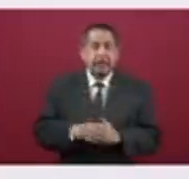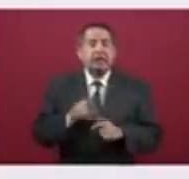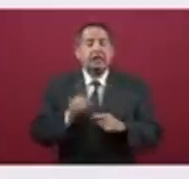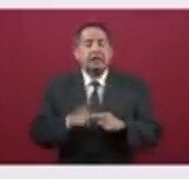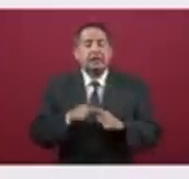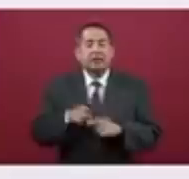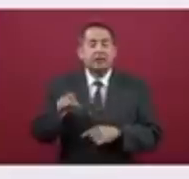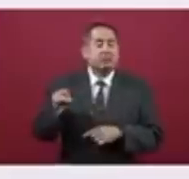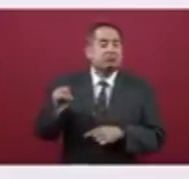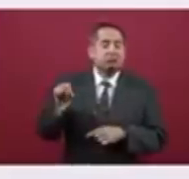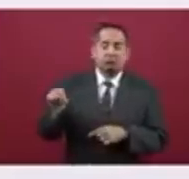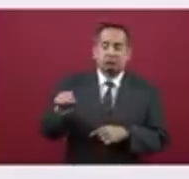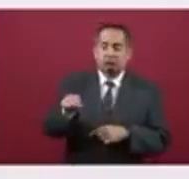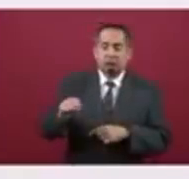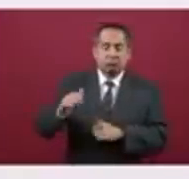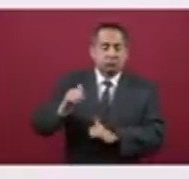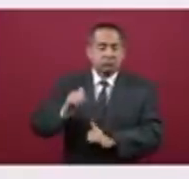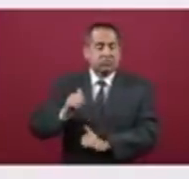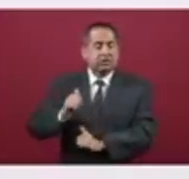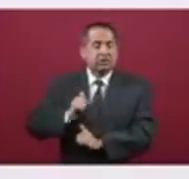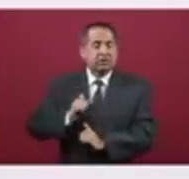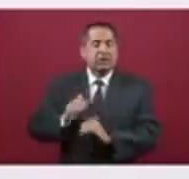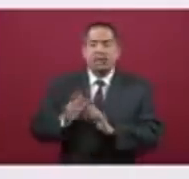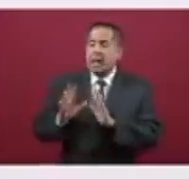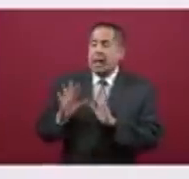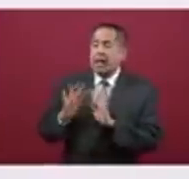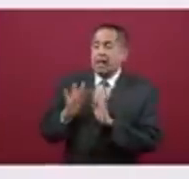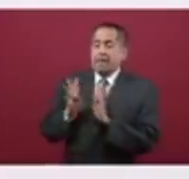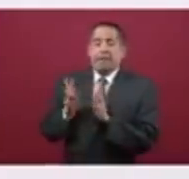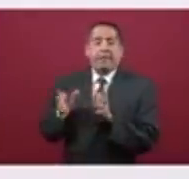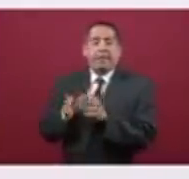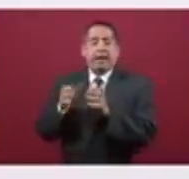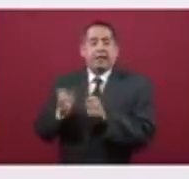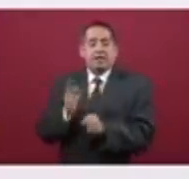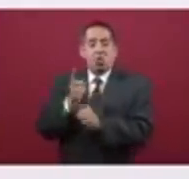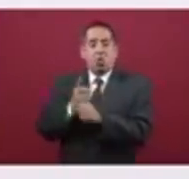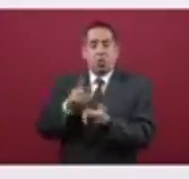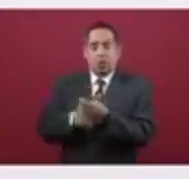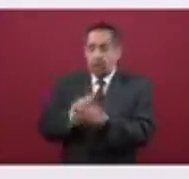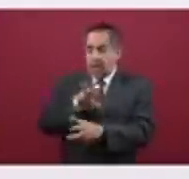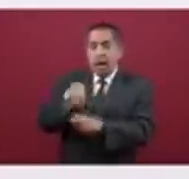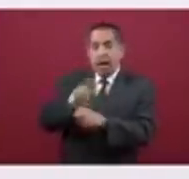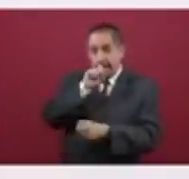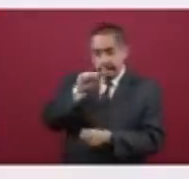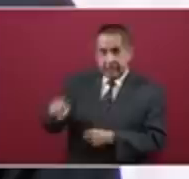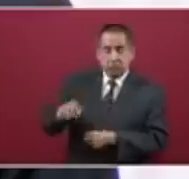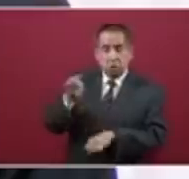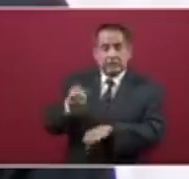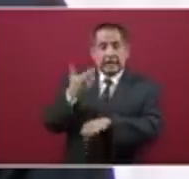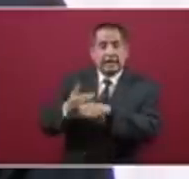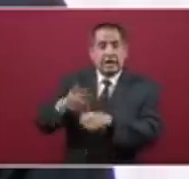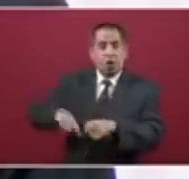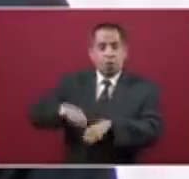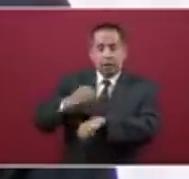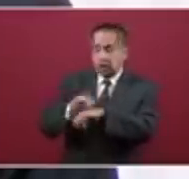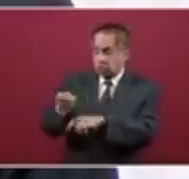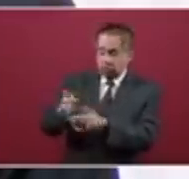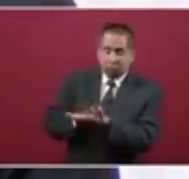los integrantes del gabinete de seguridad pública incluida la secretaria de gobernacion